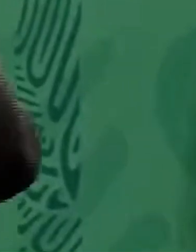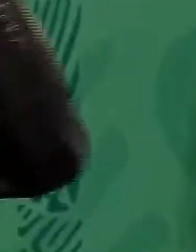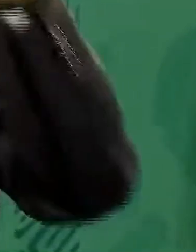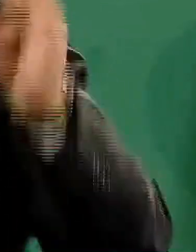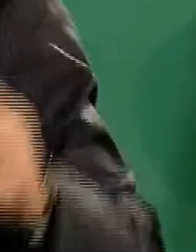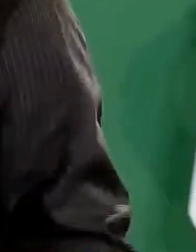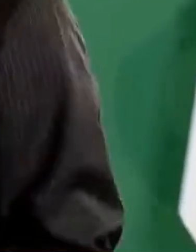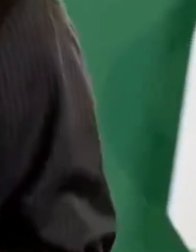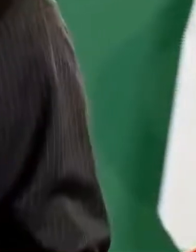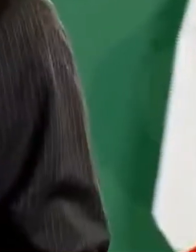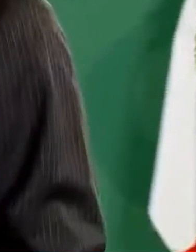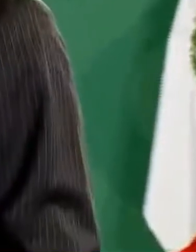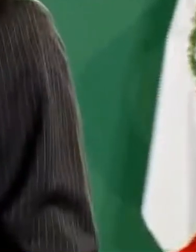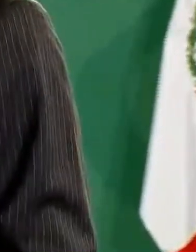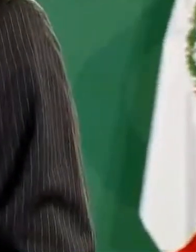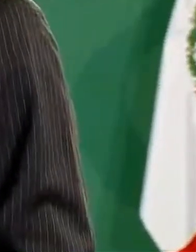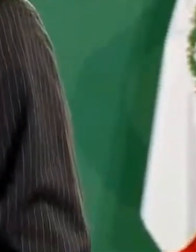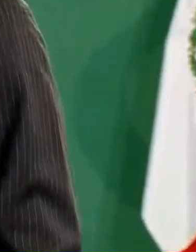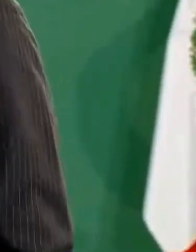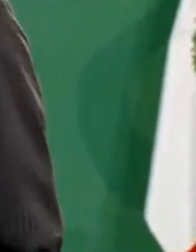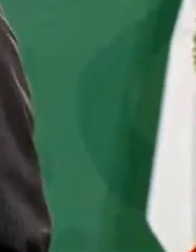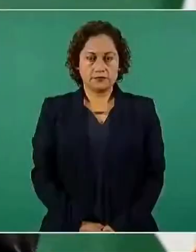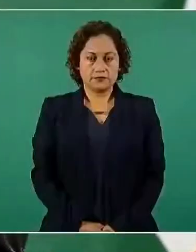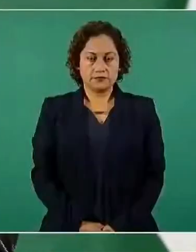un maestro.